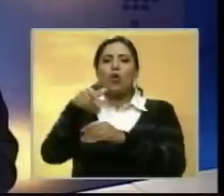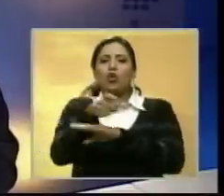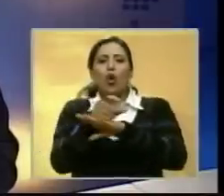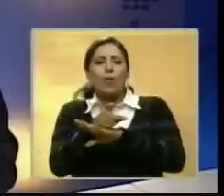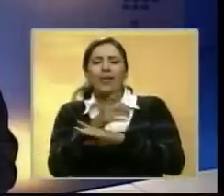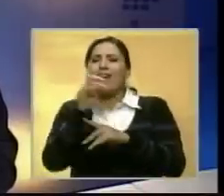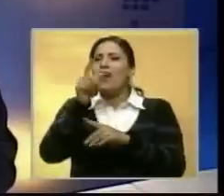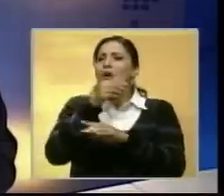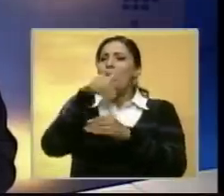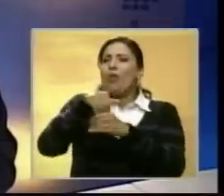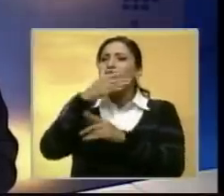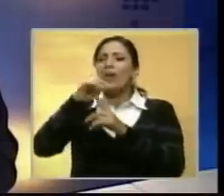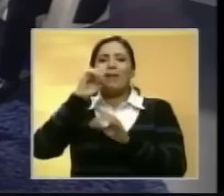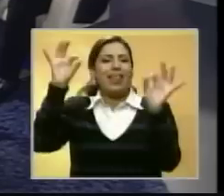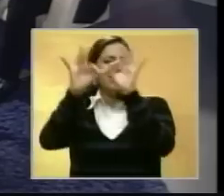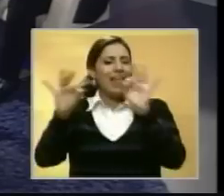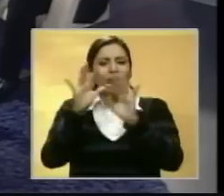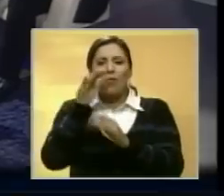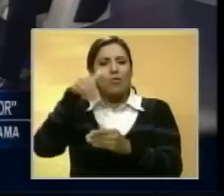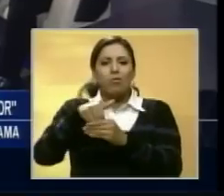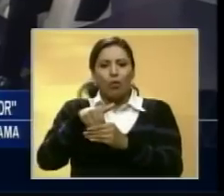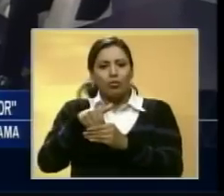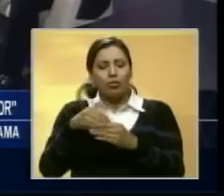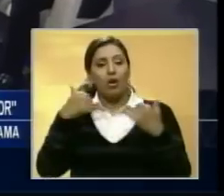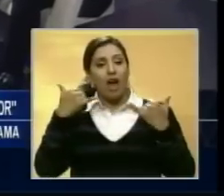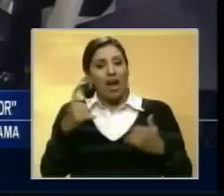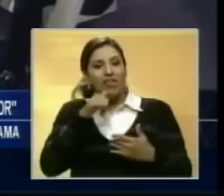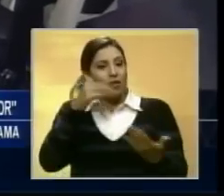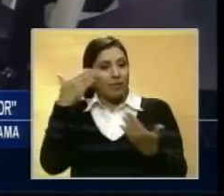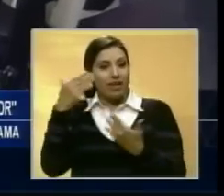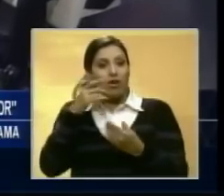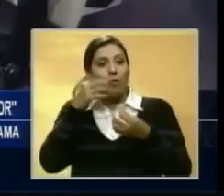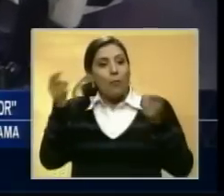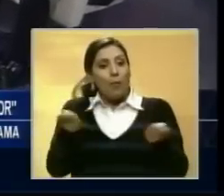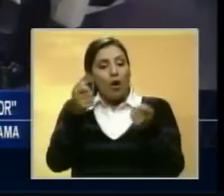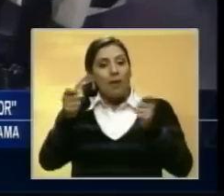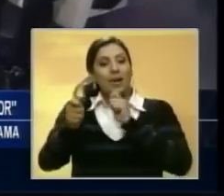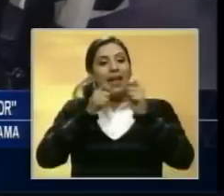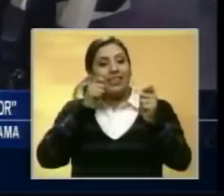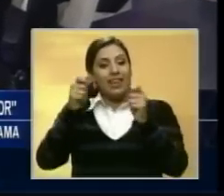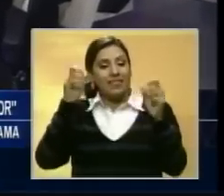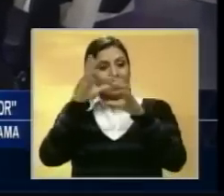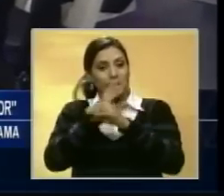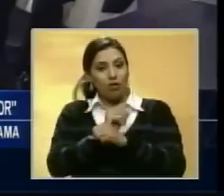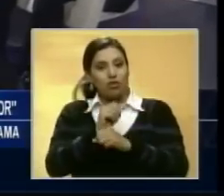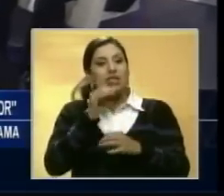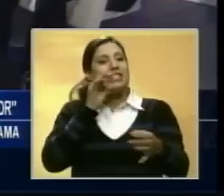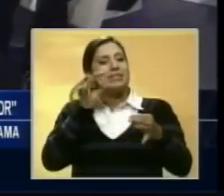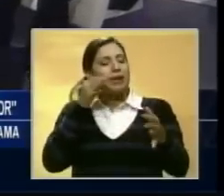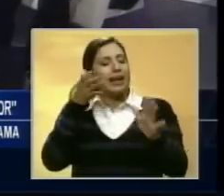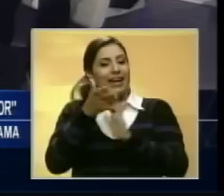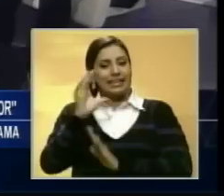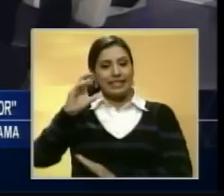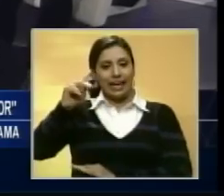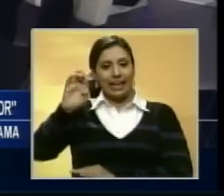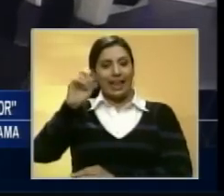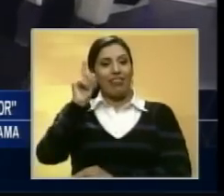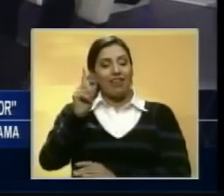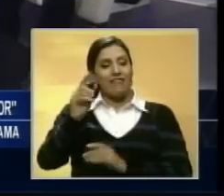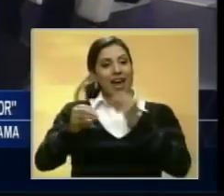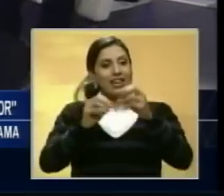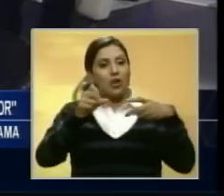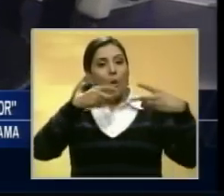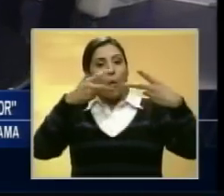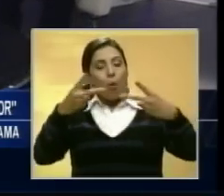elecciones para gobernadores en el país. El mandatario regional así lo afirmó durante el programa de Entrevista Estelar, donde explicó que el CNE necesita elaborar